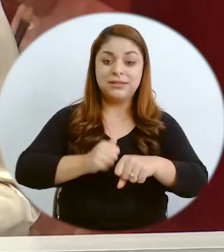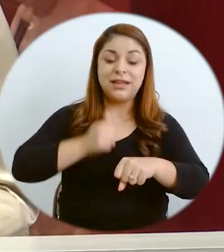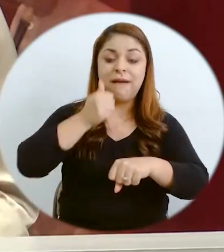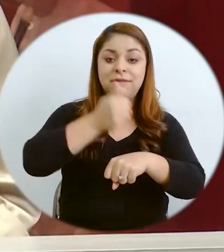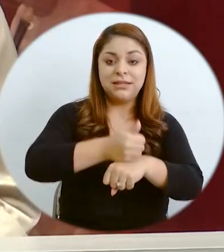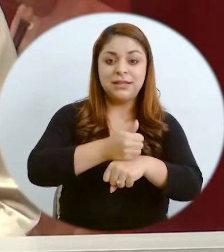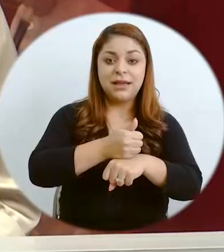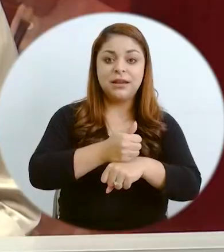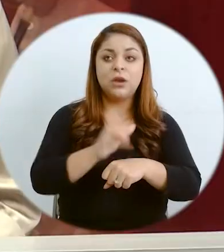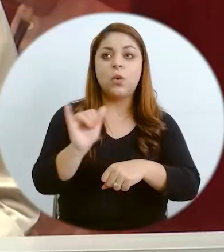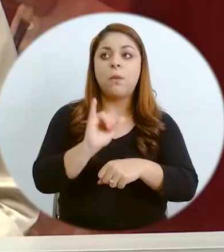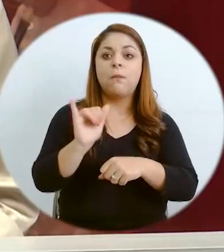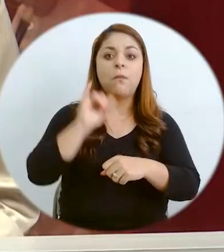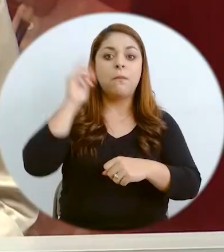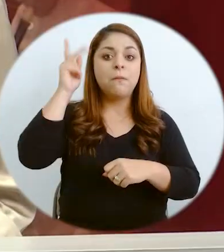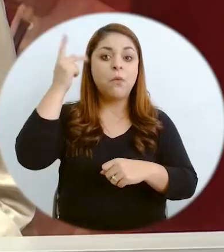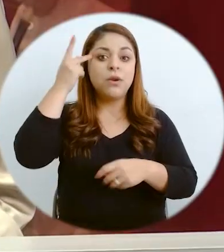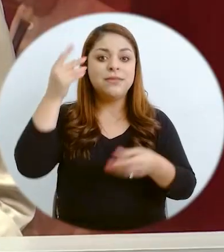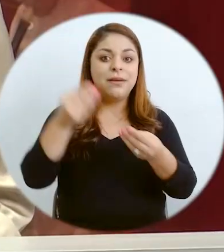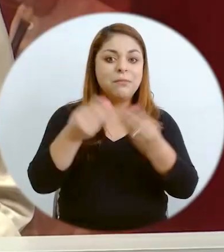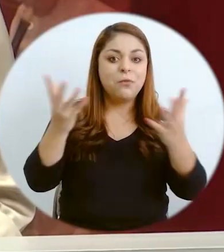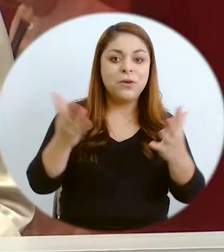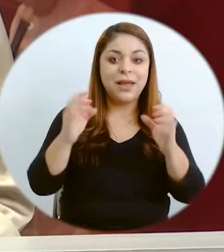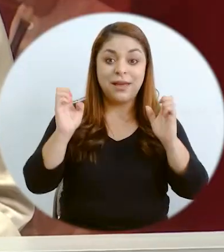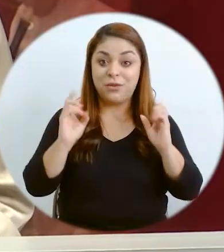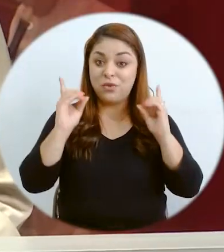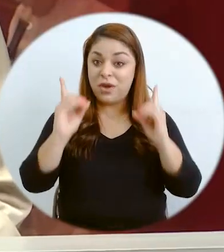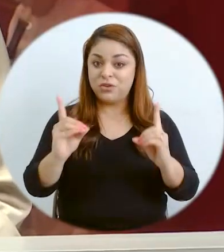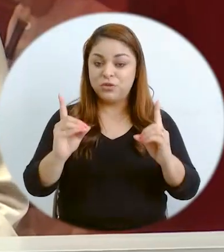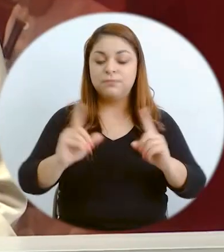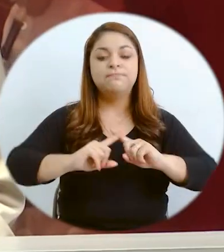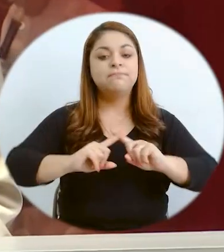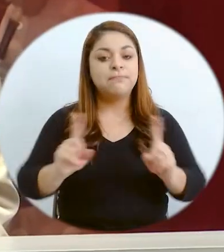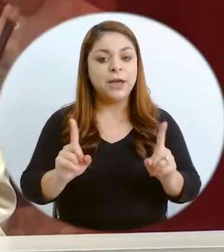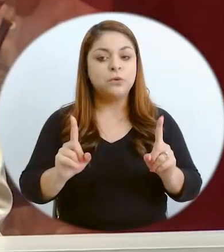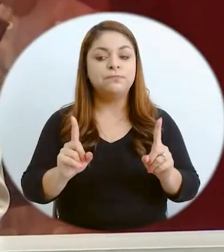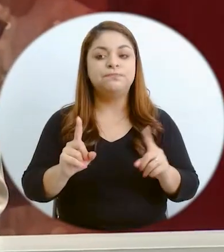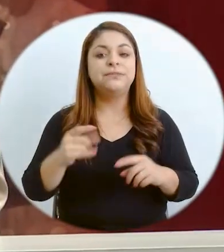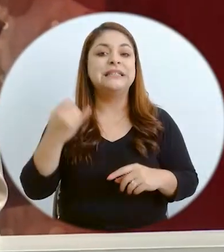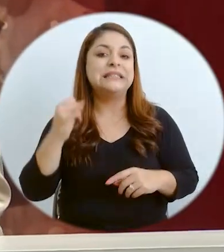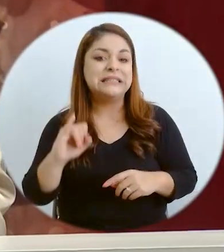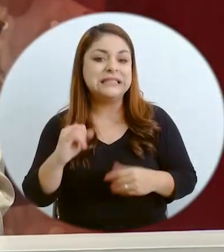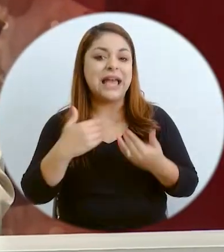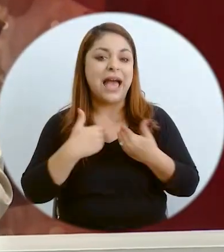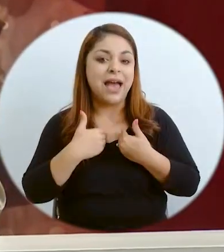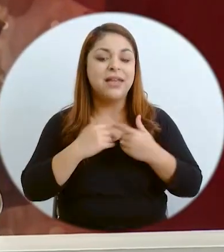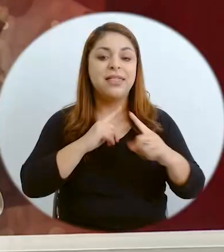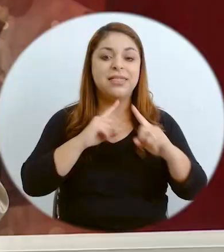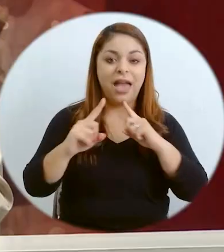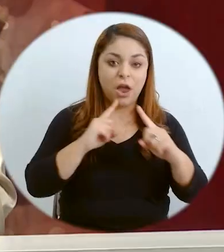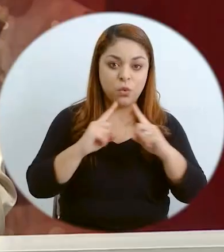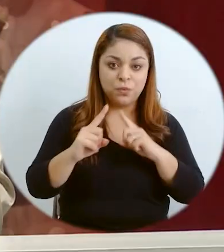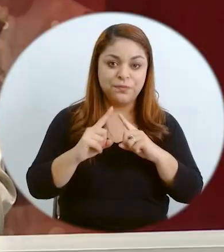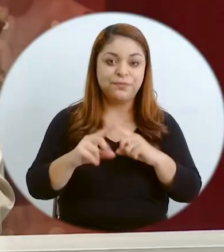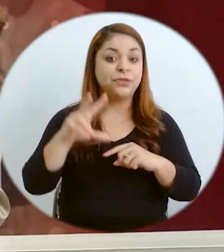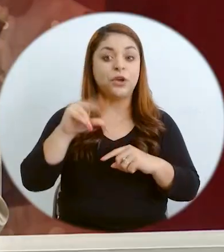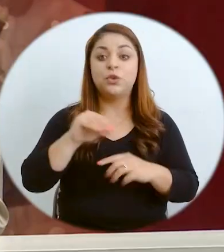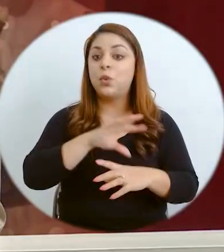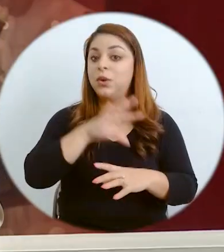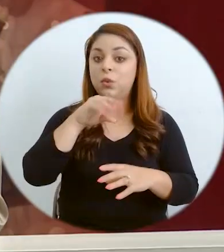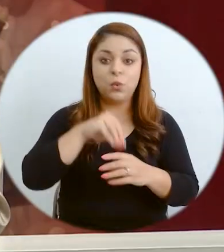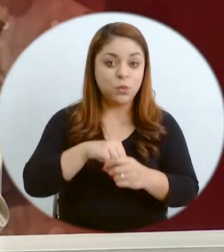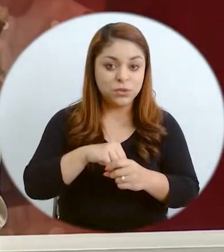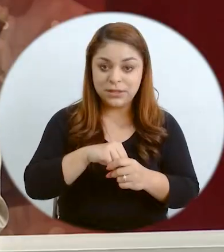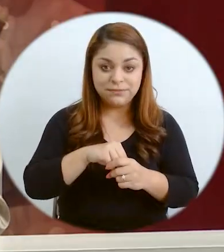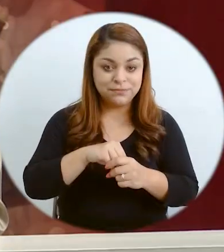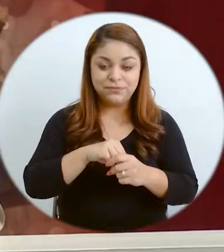puede llevar a establecer o a reformular más bien estas políticas públicas en educación. Sin embargo, si se genera un